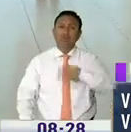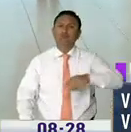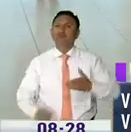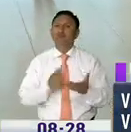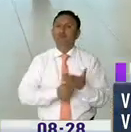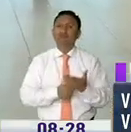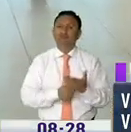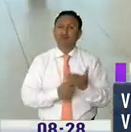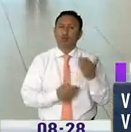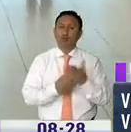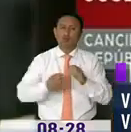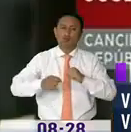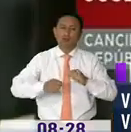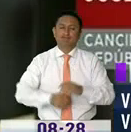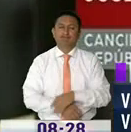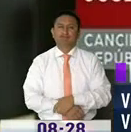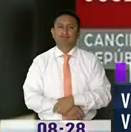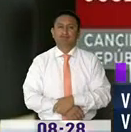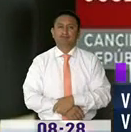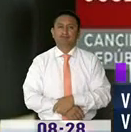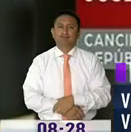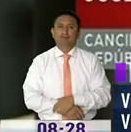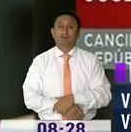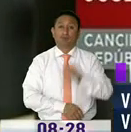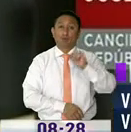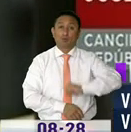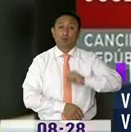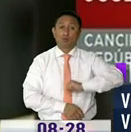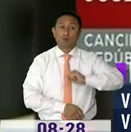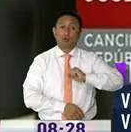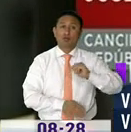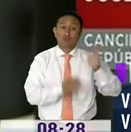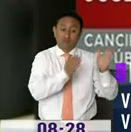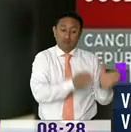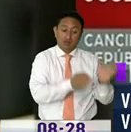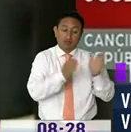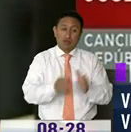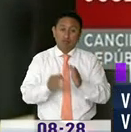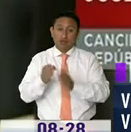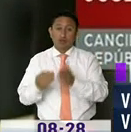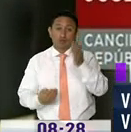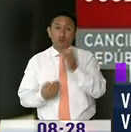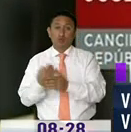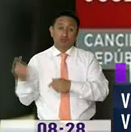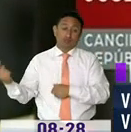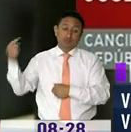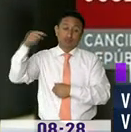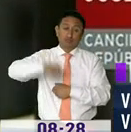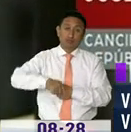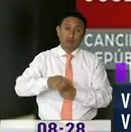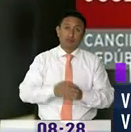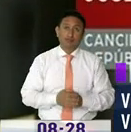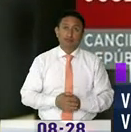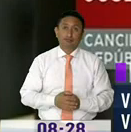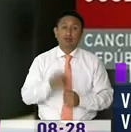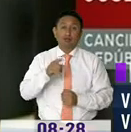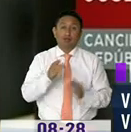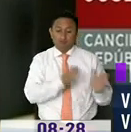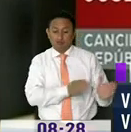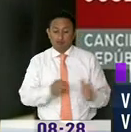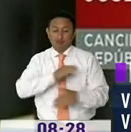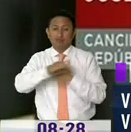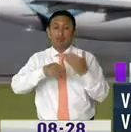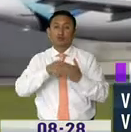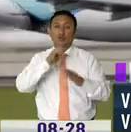analizan nuevas acciones. Podrán venir nuevas fases que permita ir llegando de una manera organizada a todos